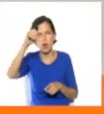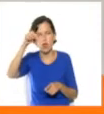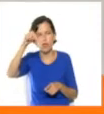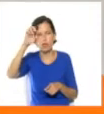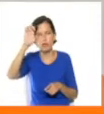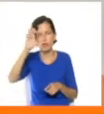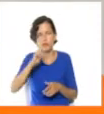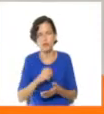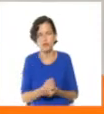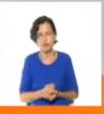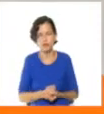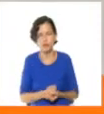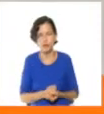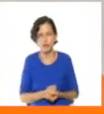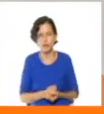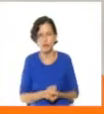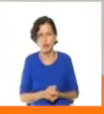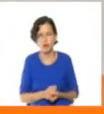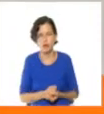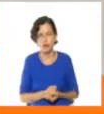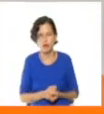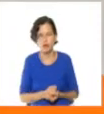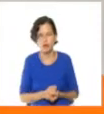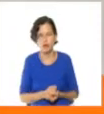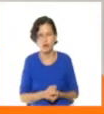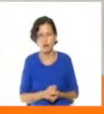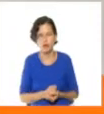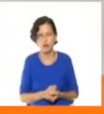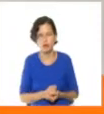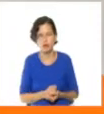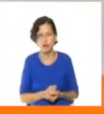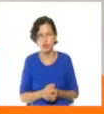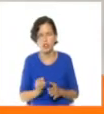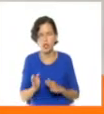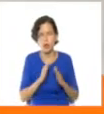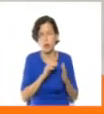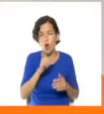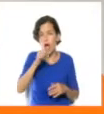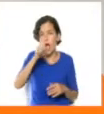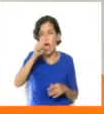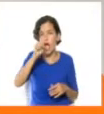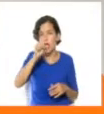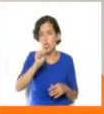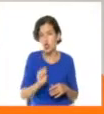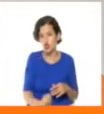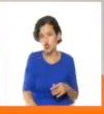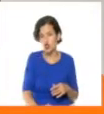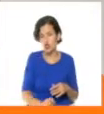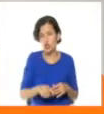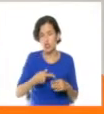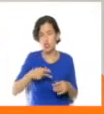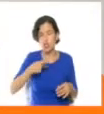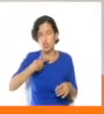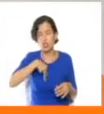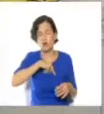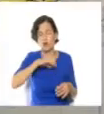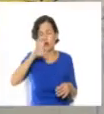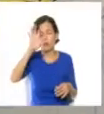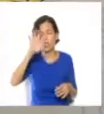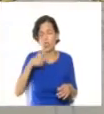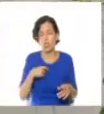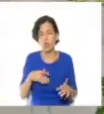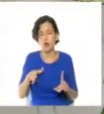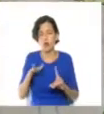parte de los estados orientales. Si nos vamos al sur de nuestro país, nos vamos a encontrar el